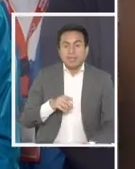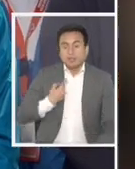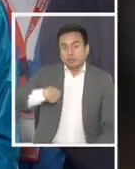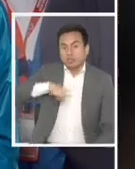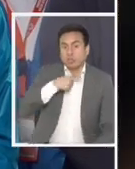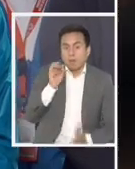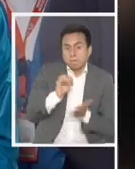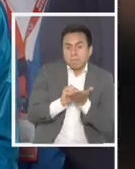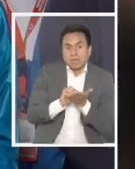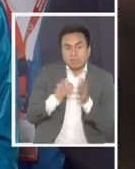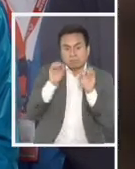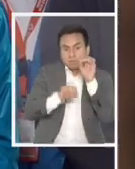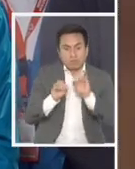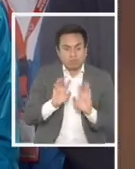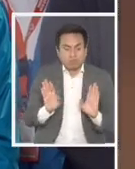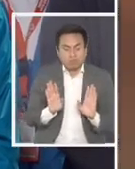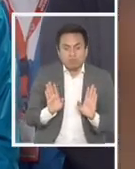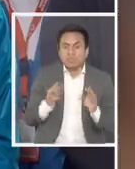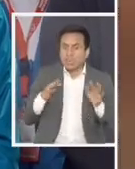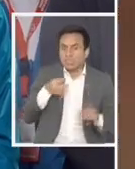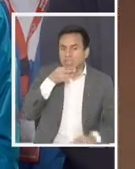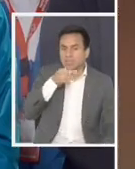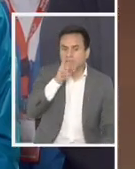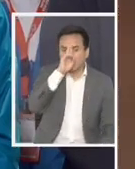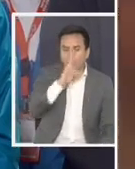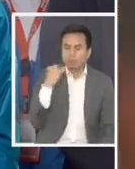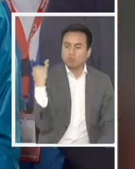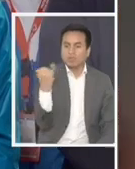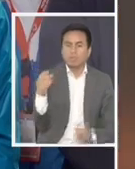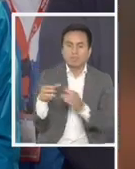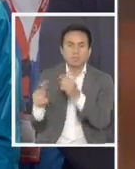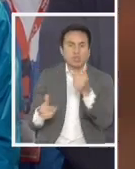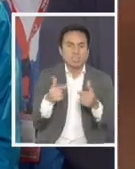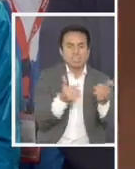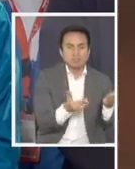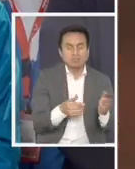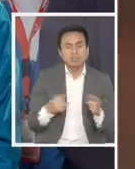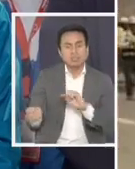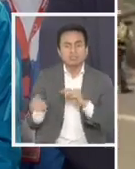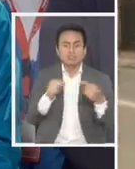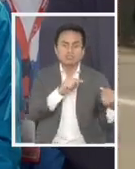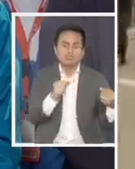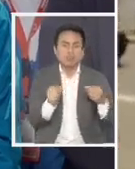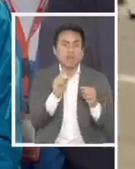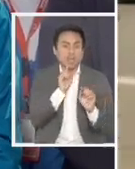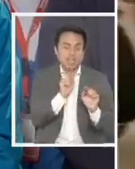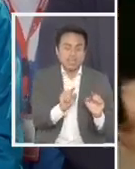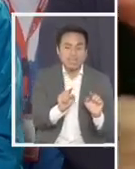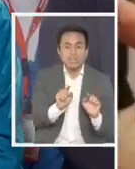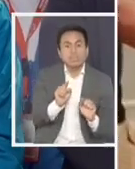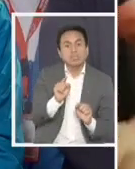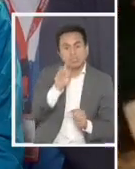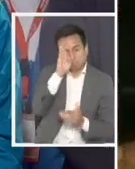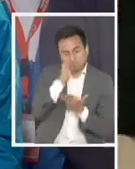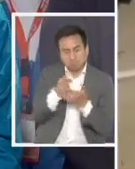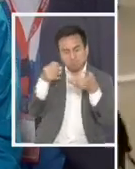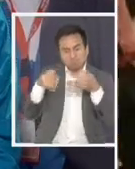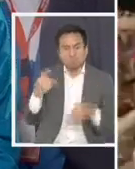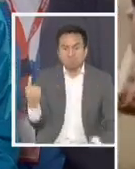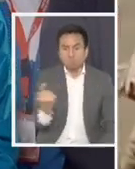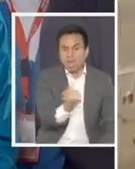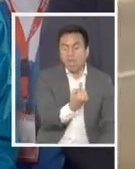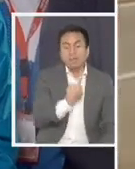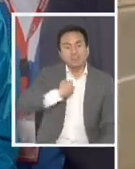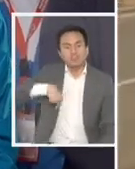mucho más que agregar de lo que hemos señalado del respeto a la autonomía de los partidos de una discusión que estaba radicada ahí tomaron sus propias definiciones y